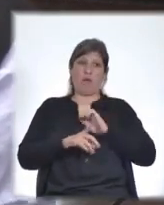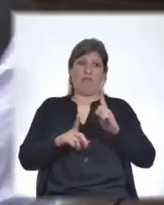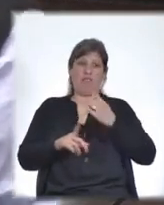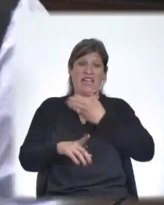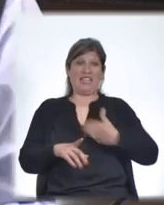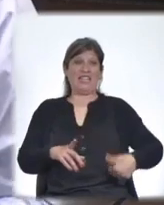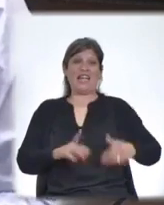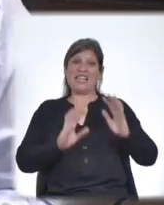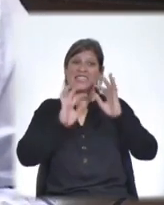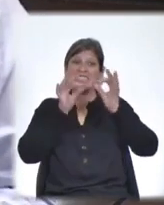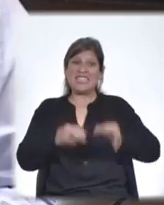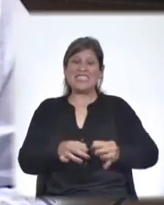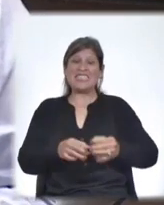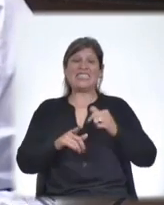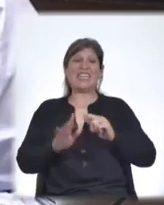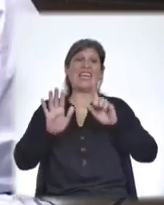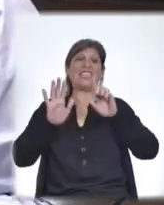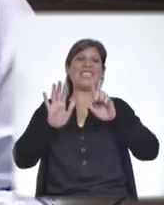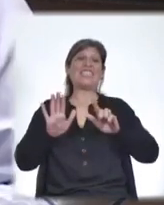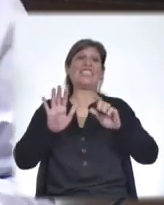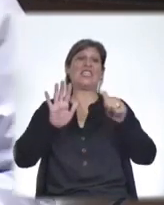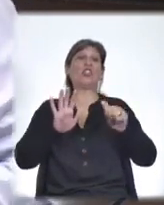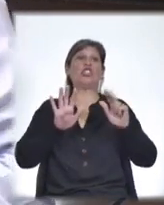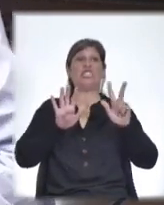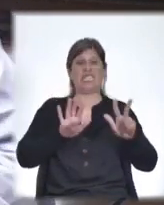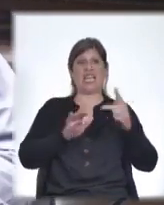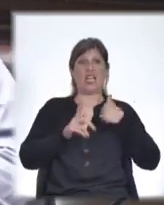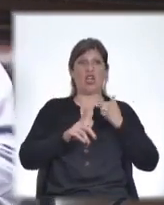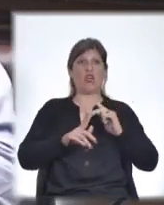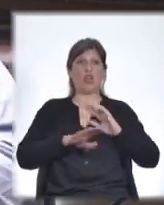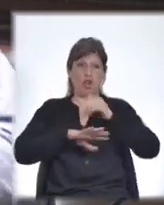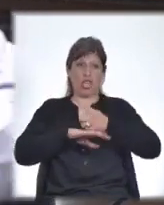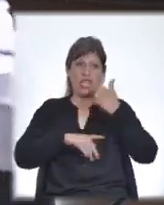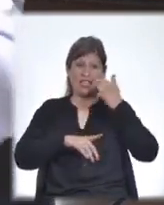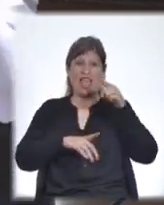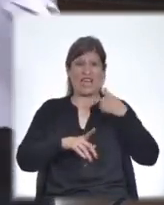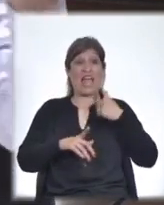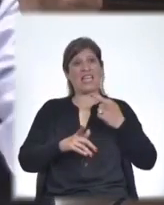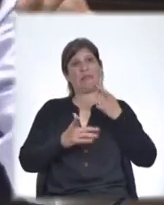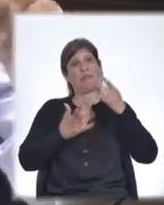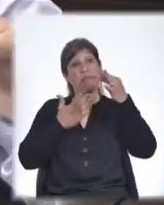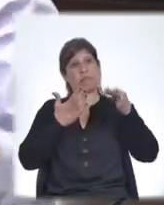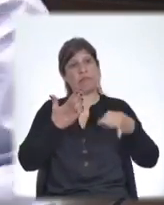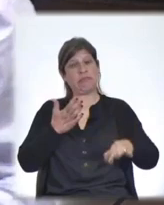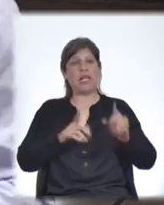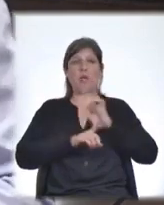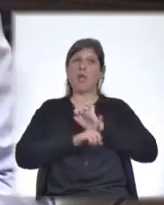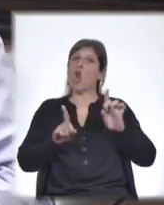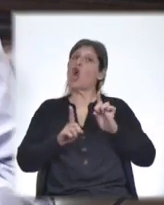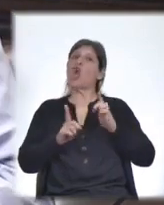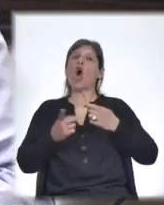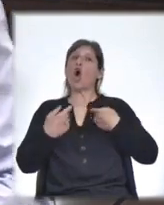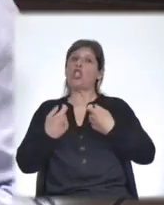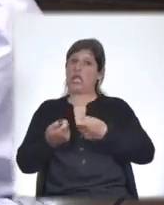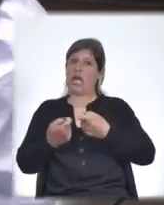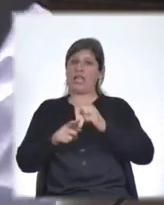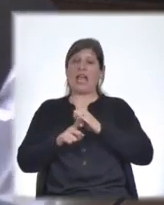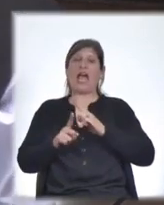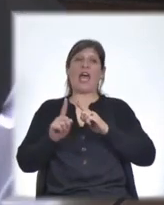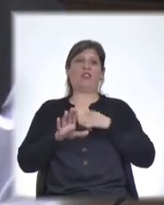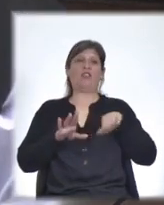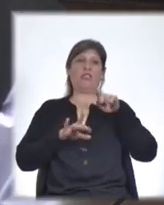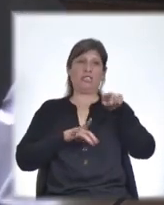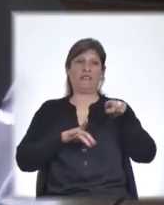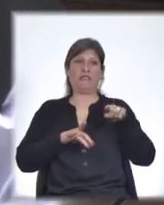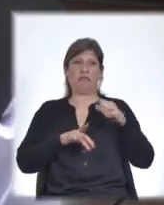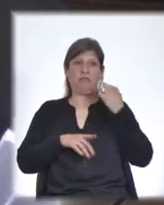se llegue a esos 768 y están en la exposición de motivos, pero no es que se hayan gastado 868. Y lo que es